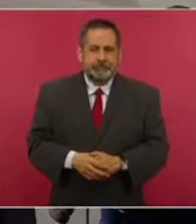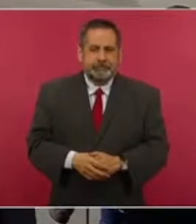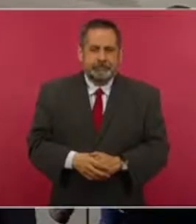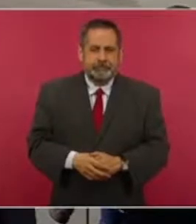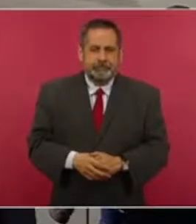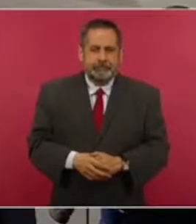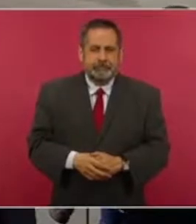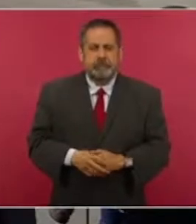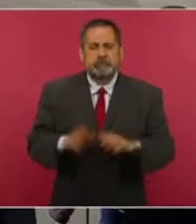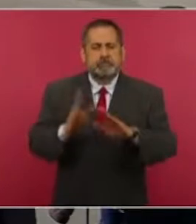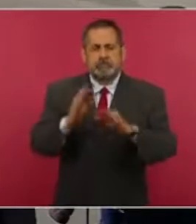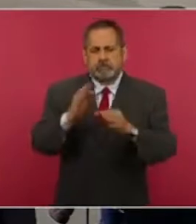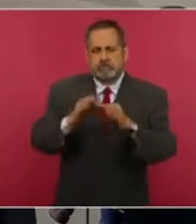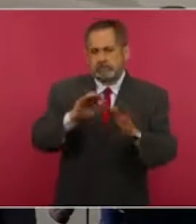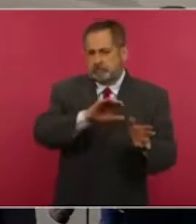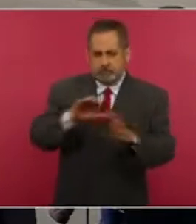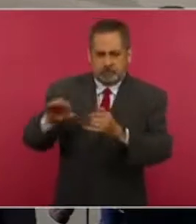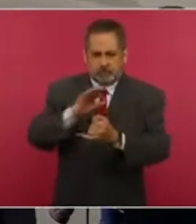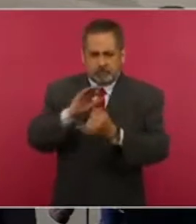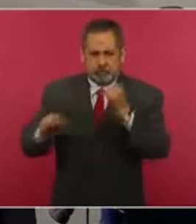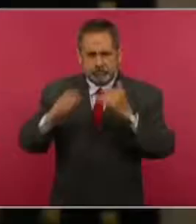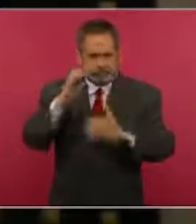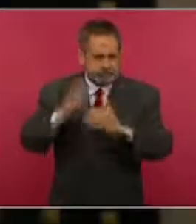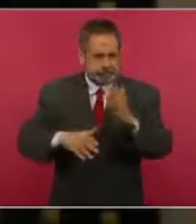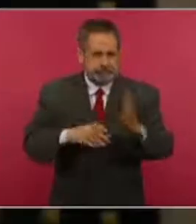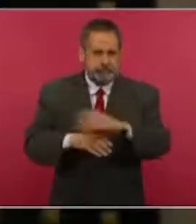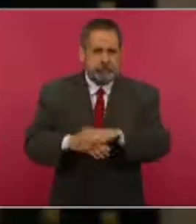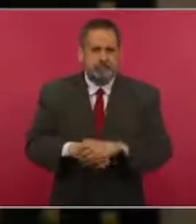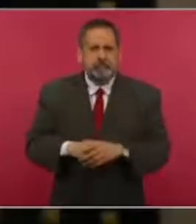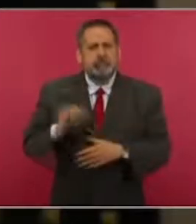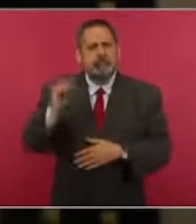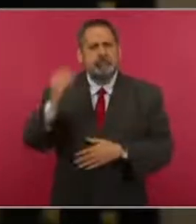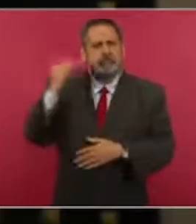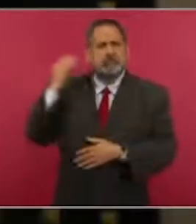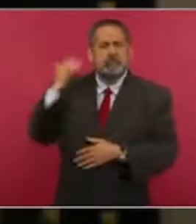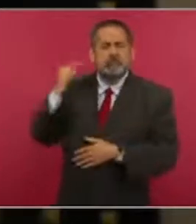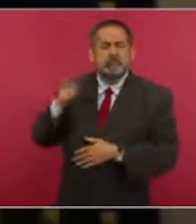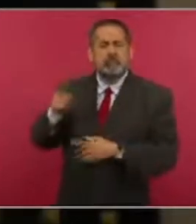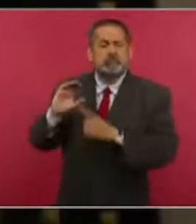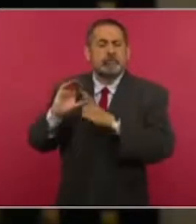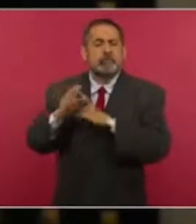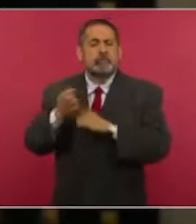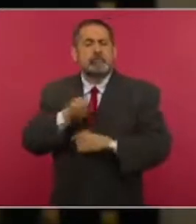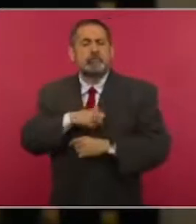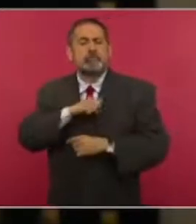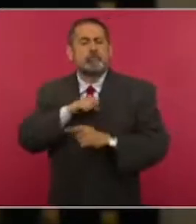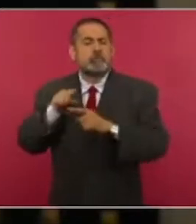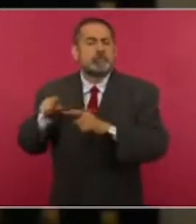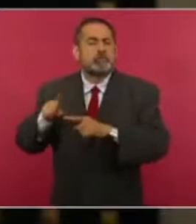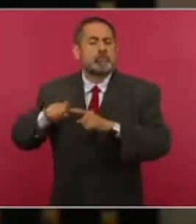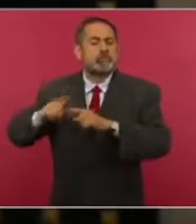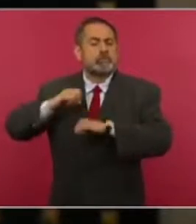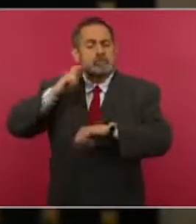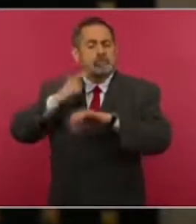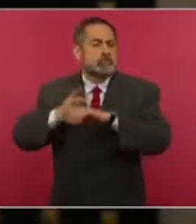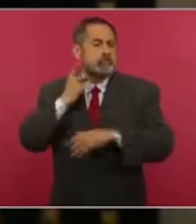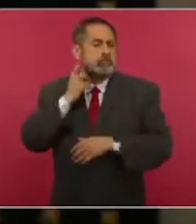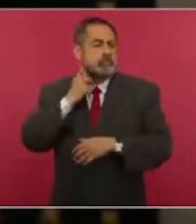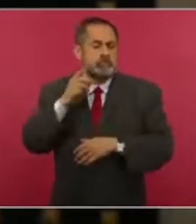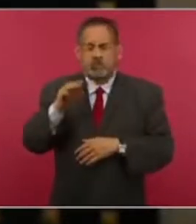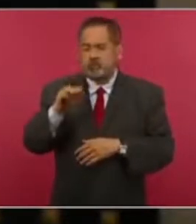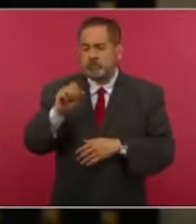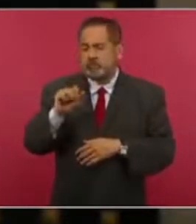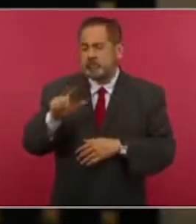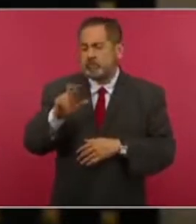Y ya, en otro tema, presidente, ya para terminar, hace unos días la Comisión de Salud, que preside el diputado Emanuel